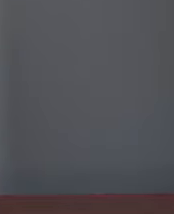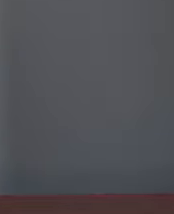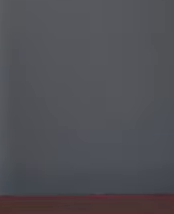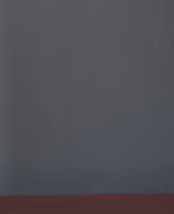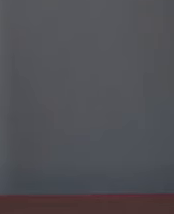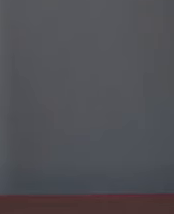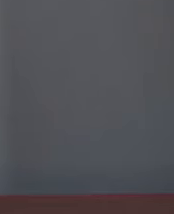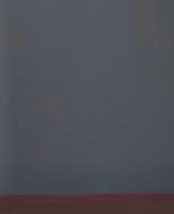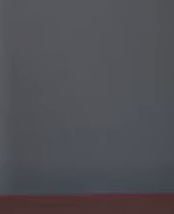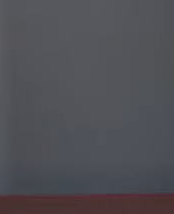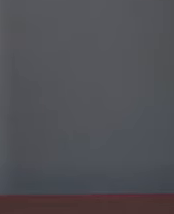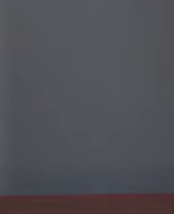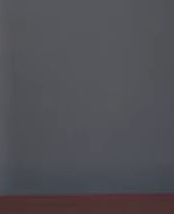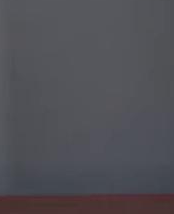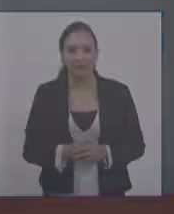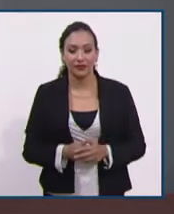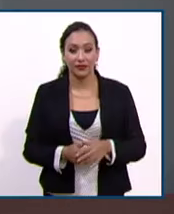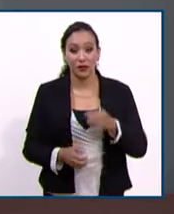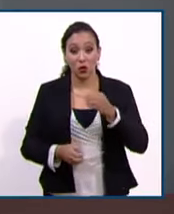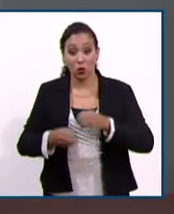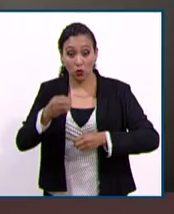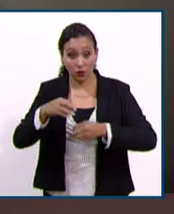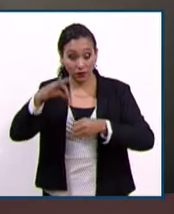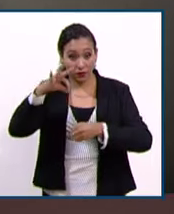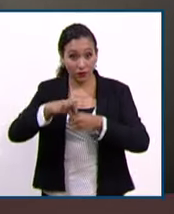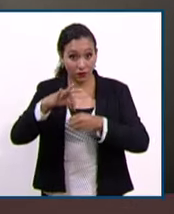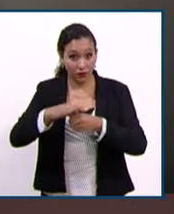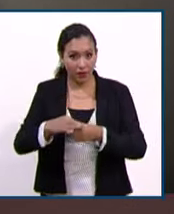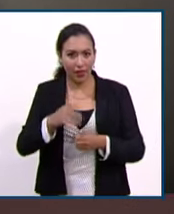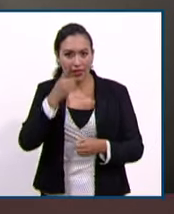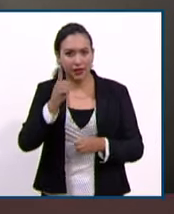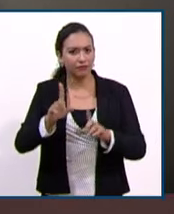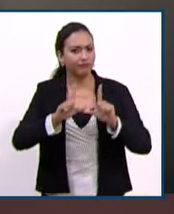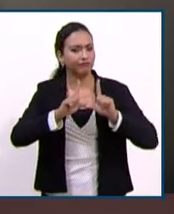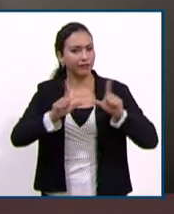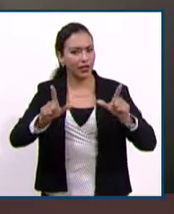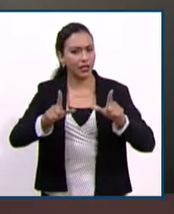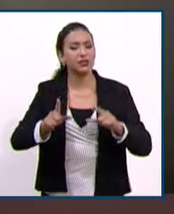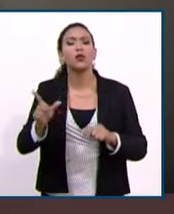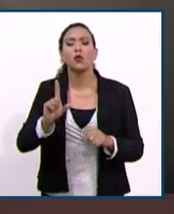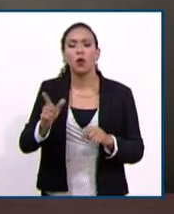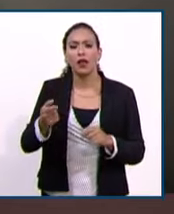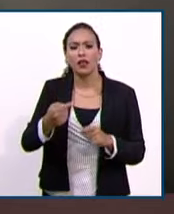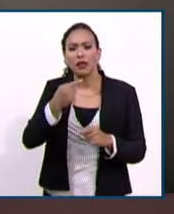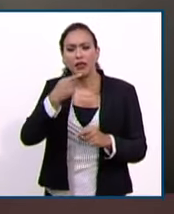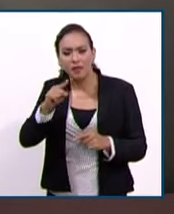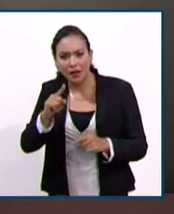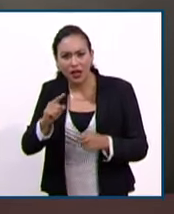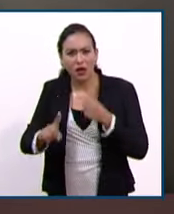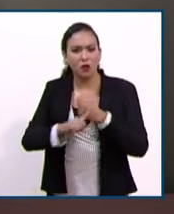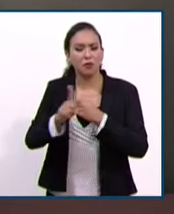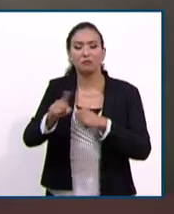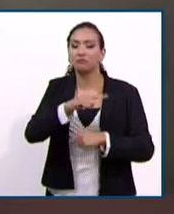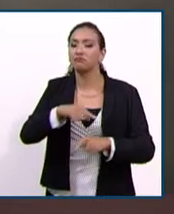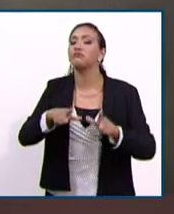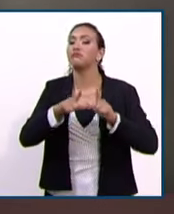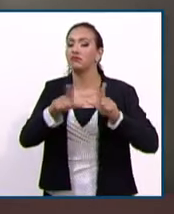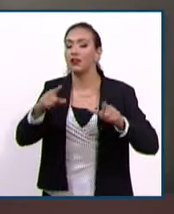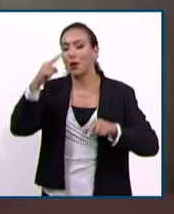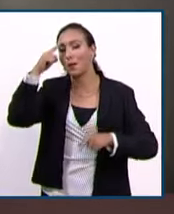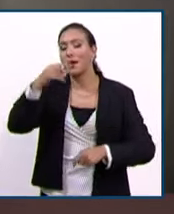Más adelante, el Tribunal Electoral se declara listo para resolver las impugnaciones de la elección presidencial.